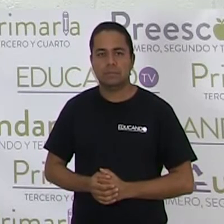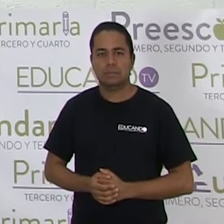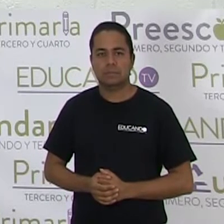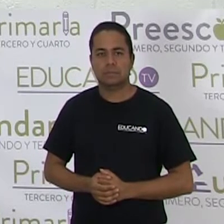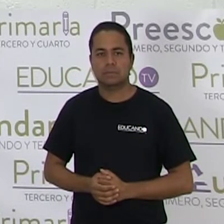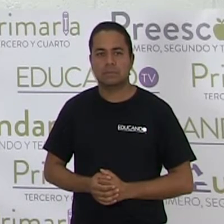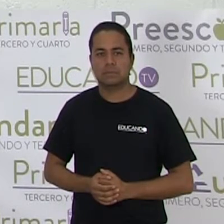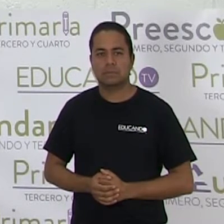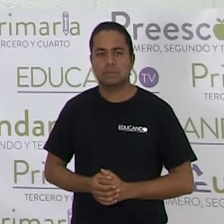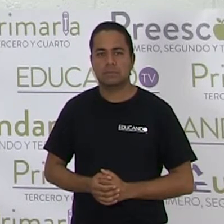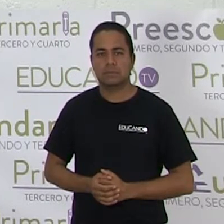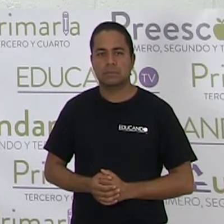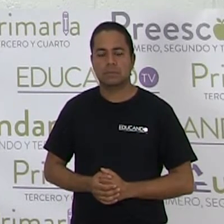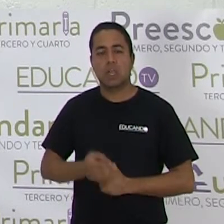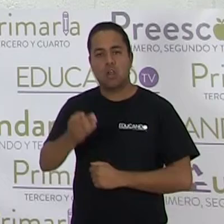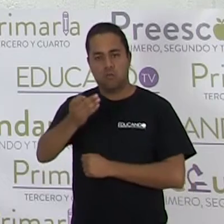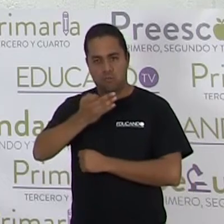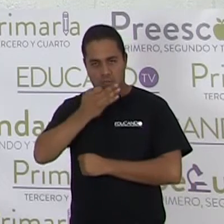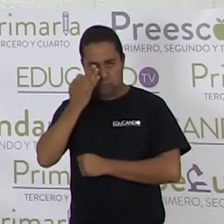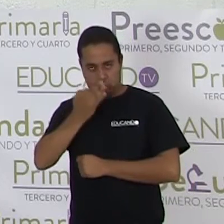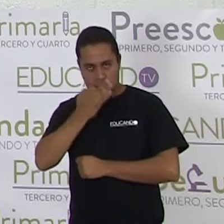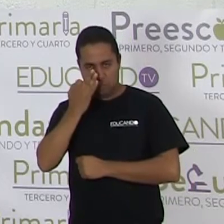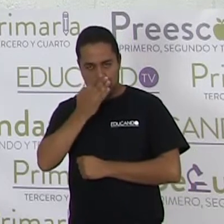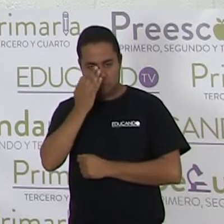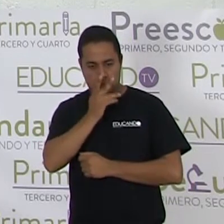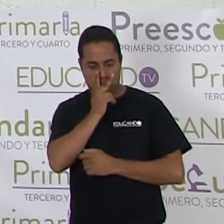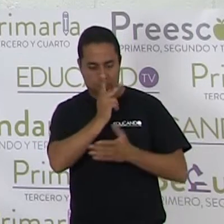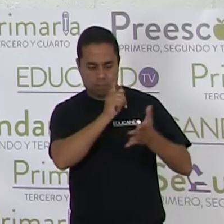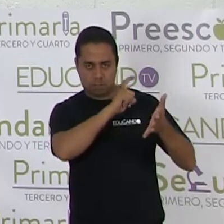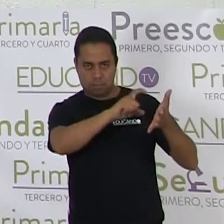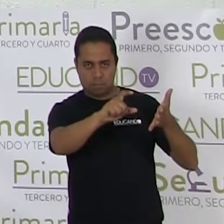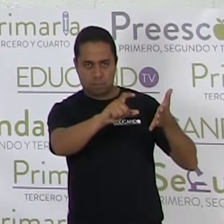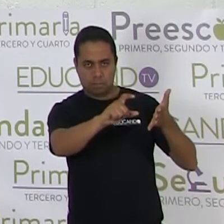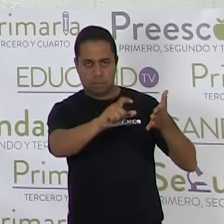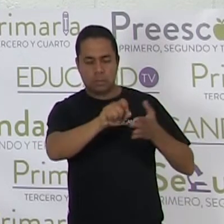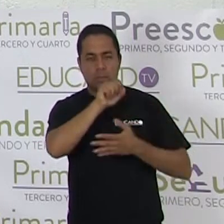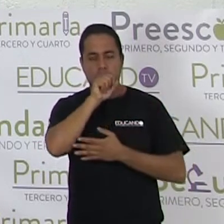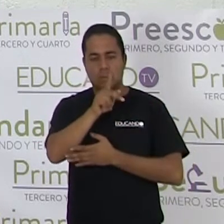La palabra flor y la palabra